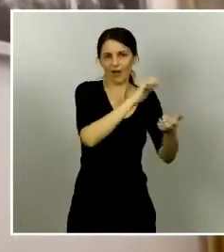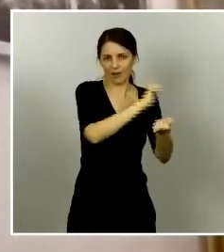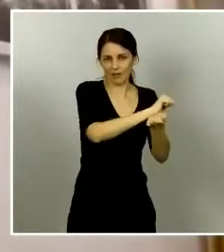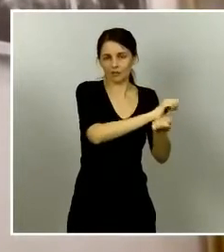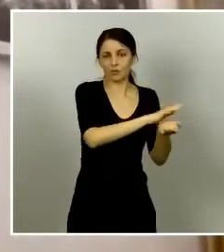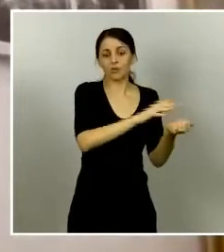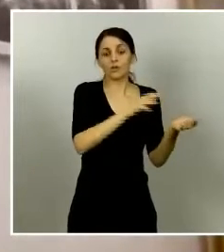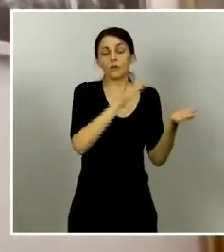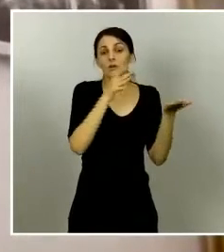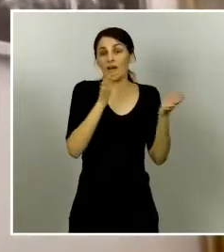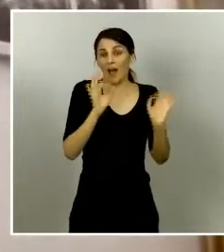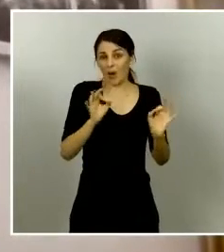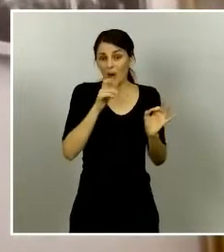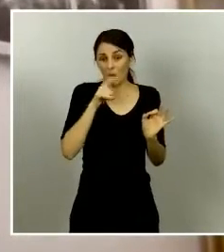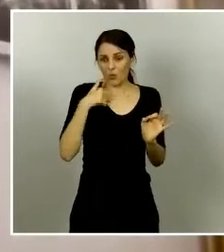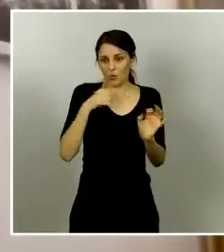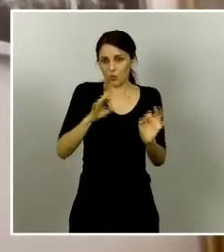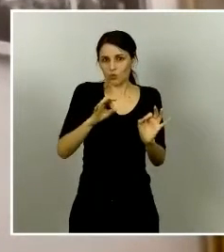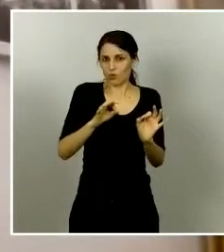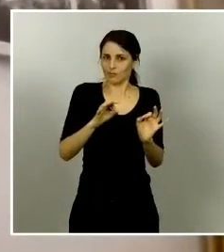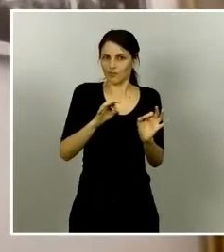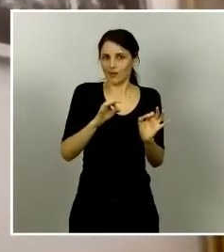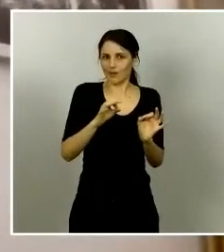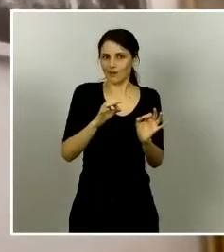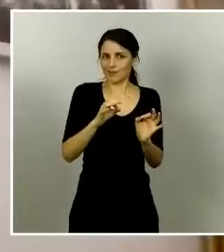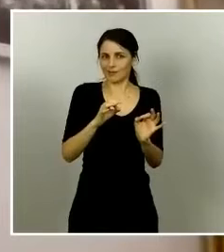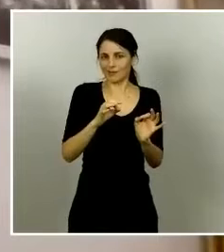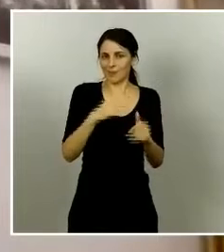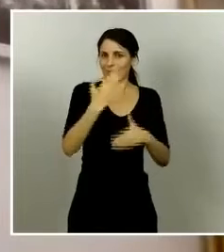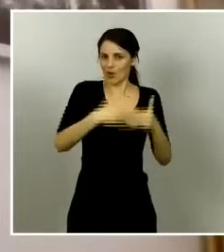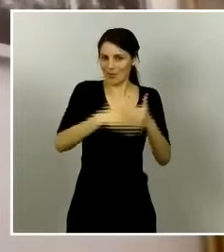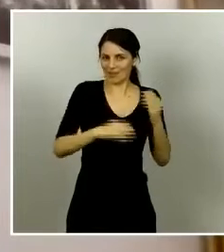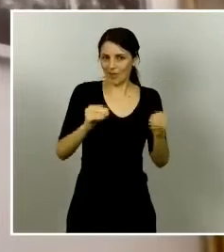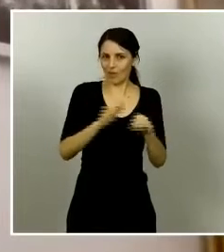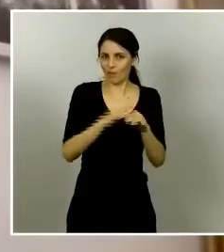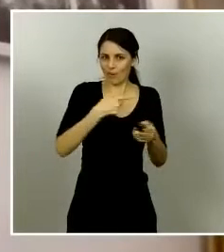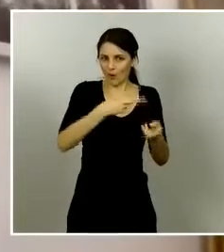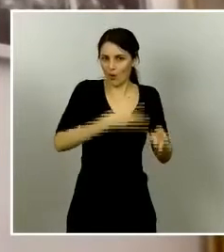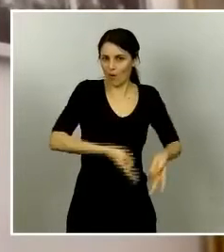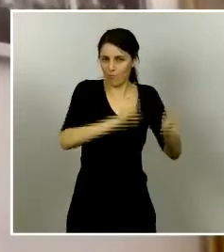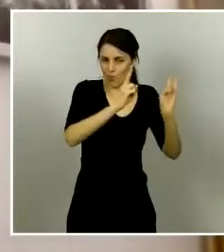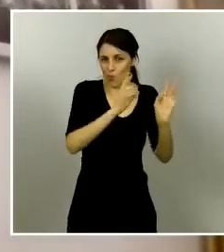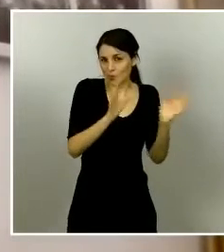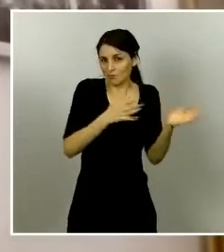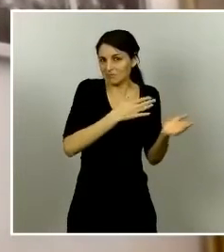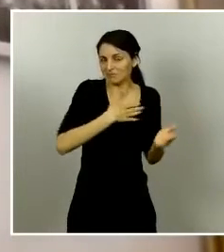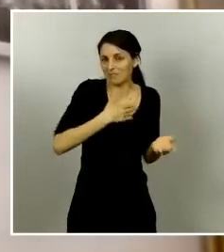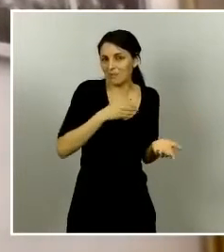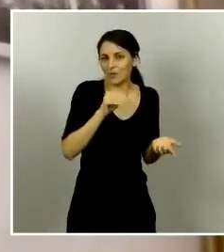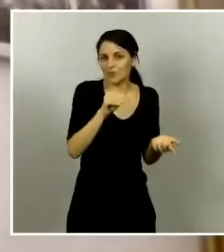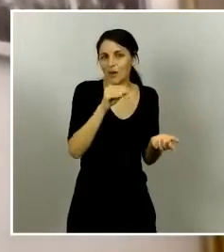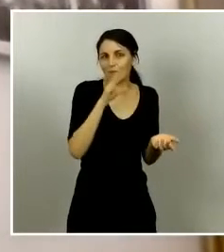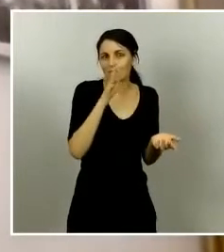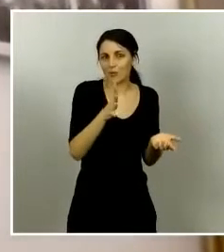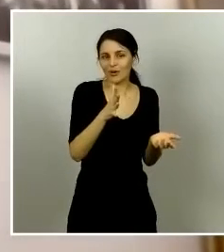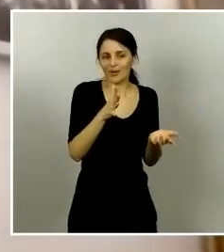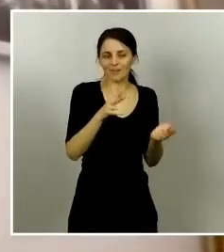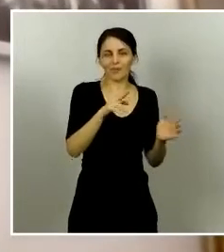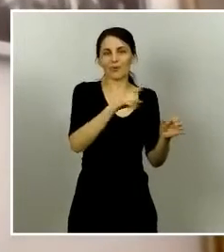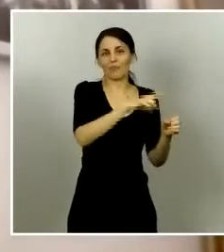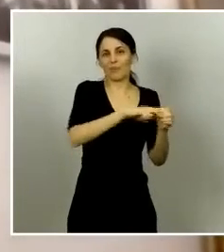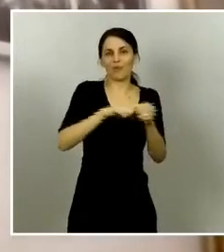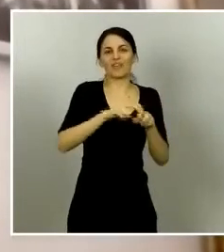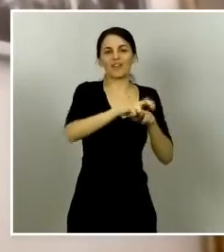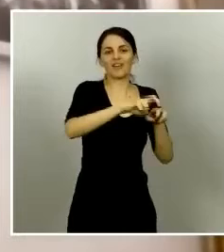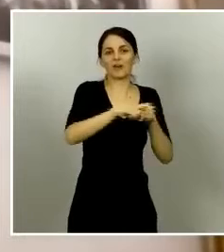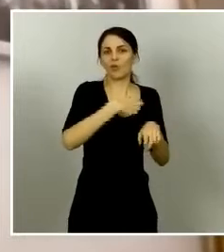terrorista ahora en prisión, a pesar que durante el estado de alarma los epilios han estado muy limitados y prohibidos. Y en todo caso,